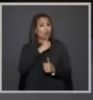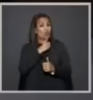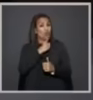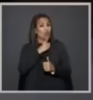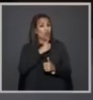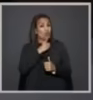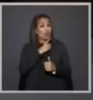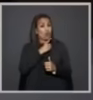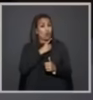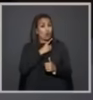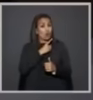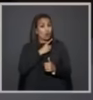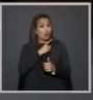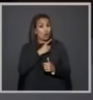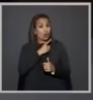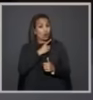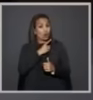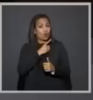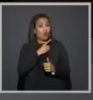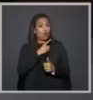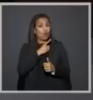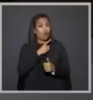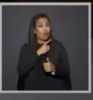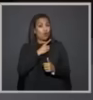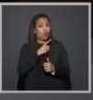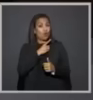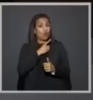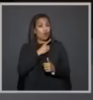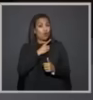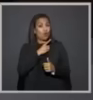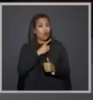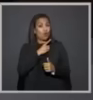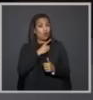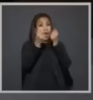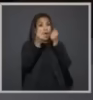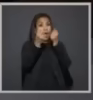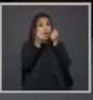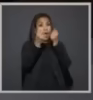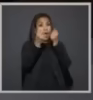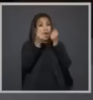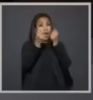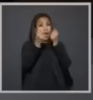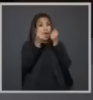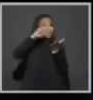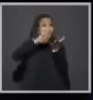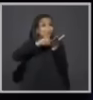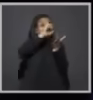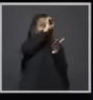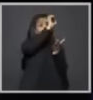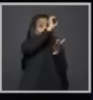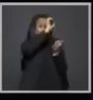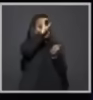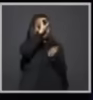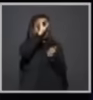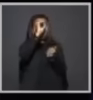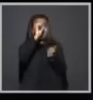crecimiento en algunas regiones del país. Son como islas.